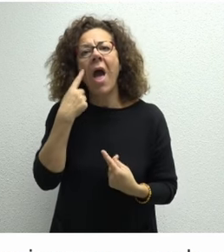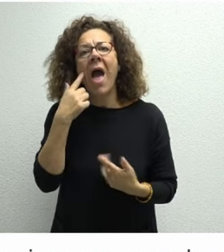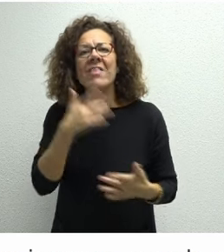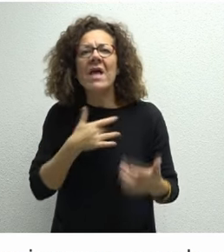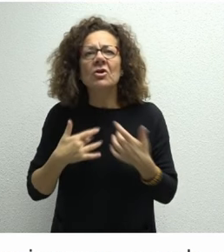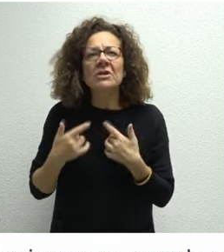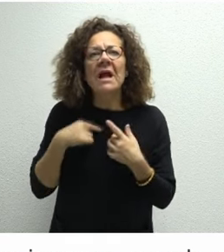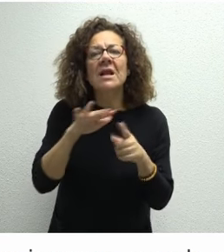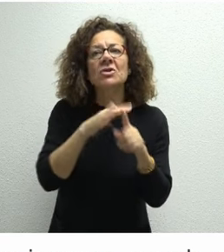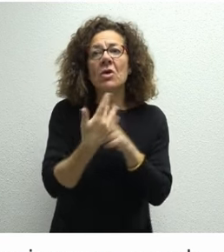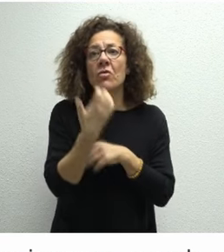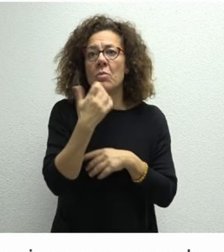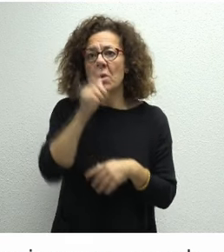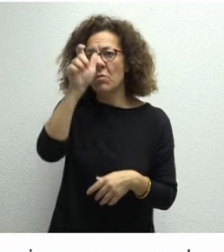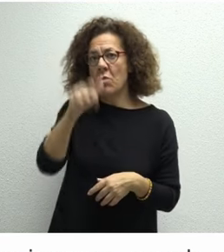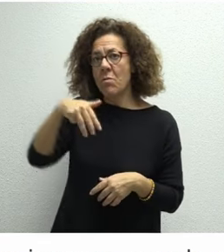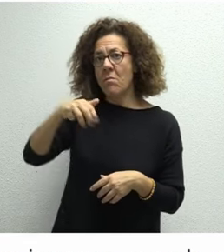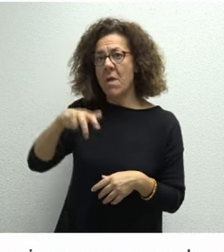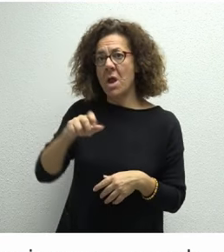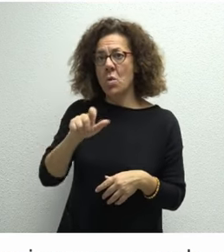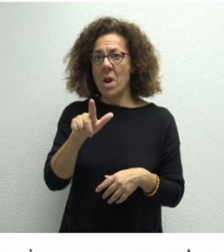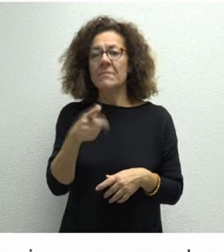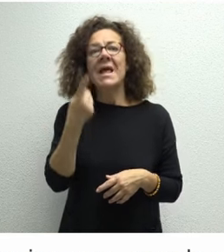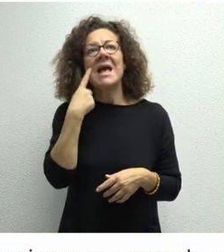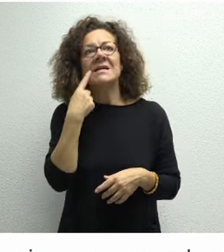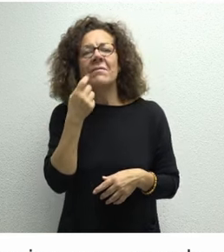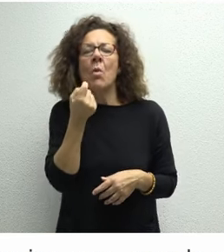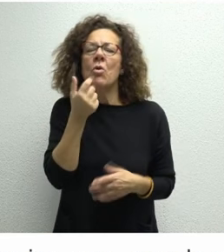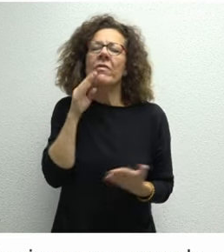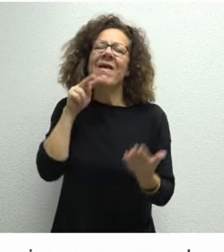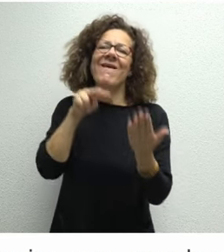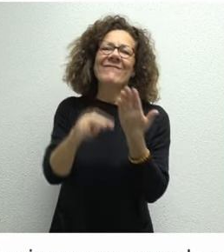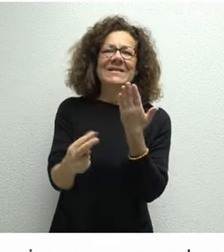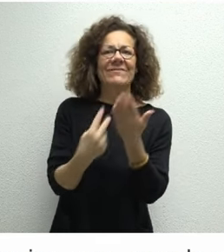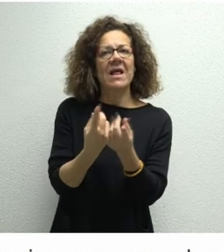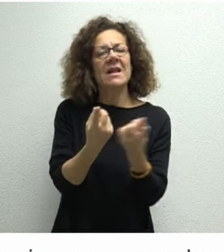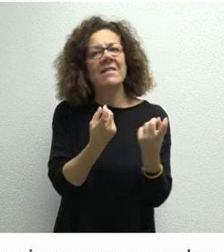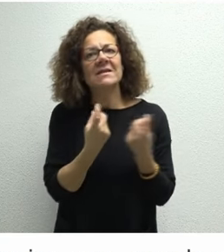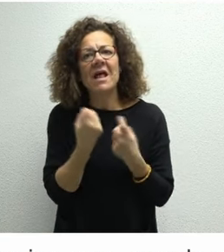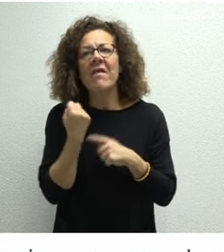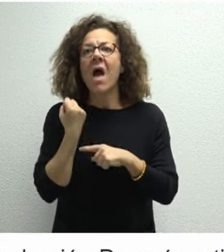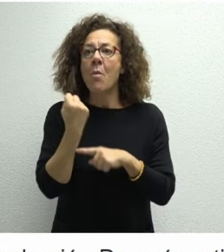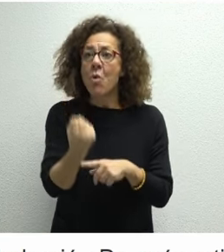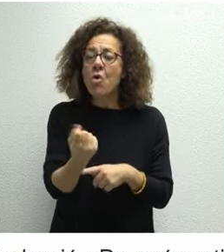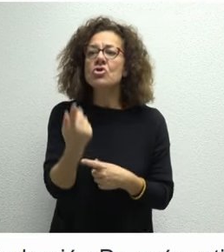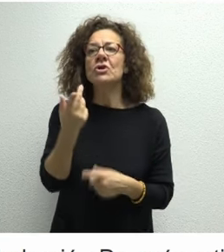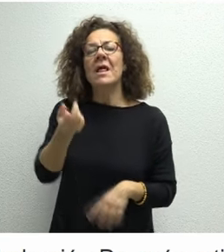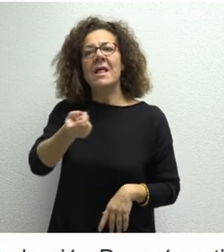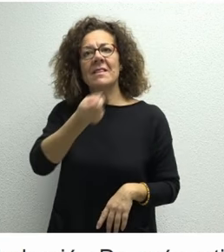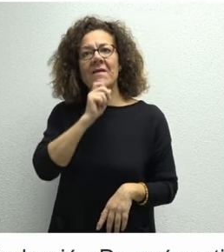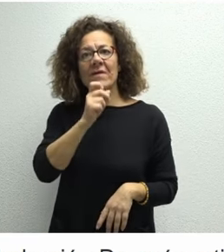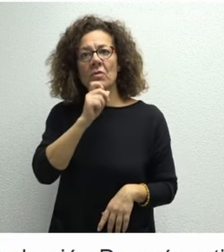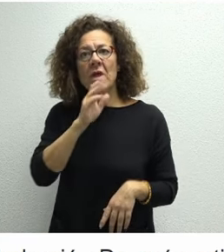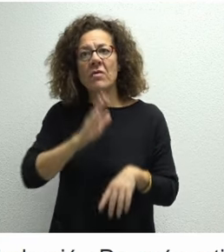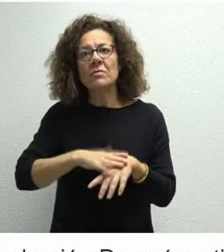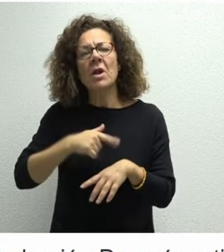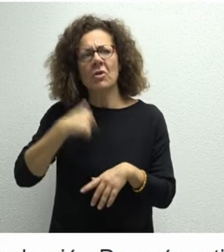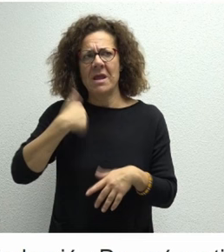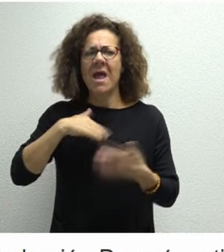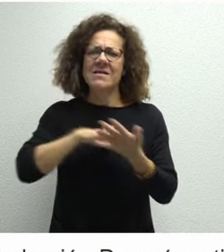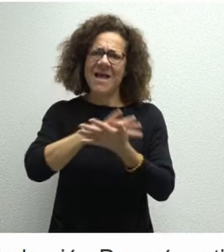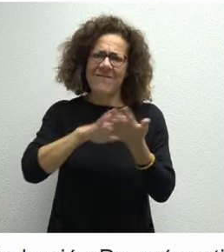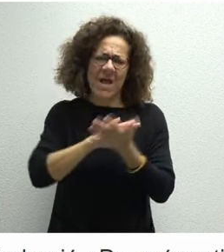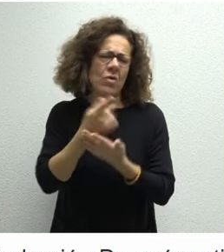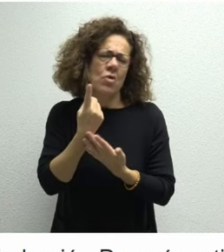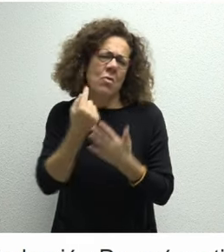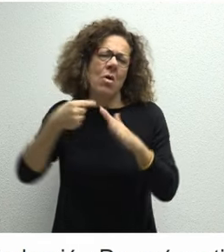era la situación Por ejemplo de Manuel no se ve cierta invisibilidad por ejemplo de la necesidad de apoyo Manuel dificultades para lo que ya se ha hablado mucho Aquí no voy